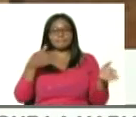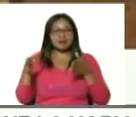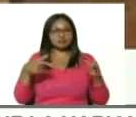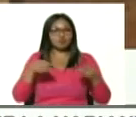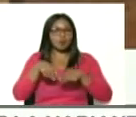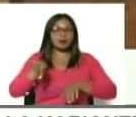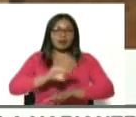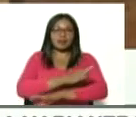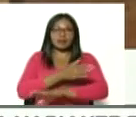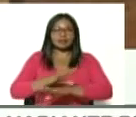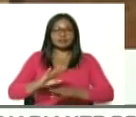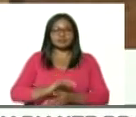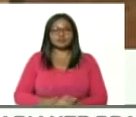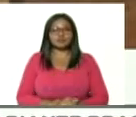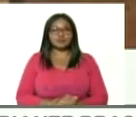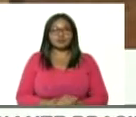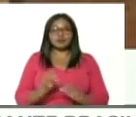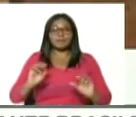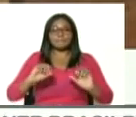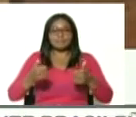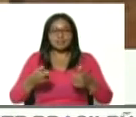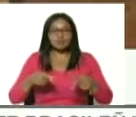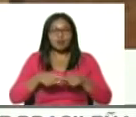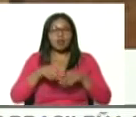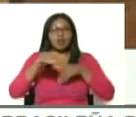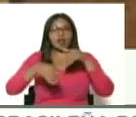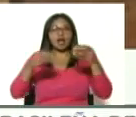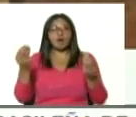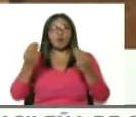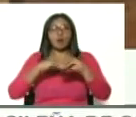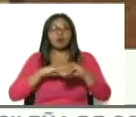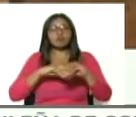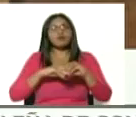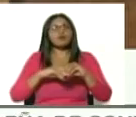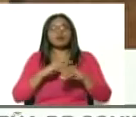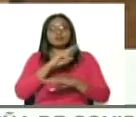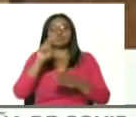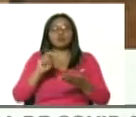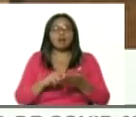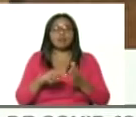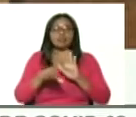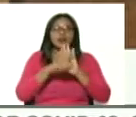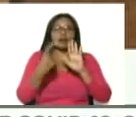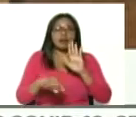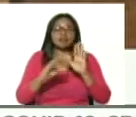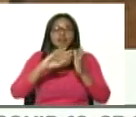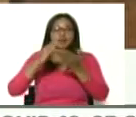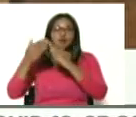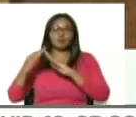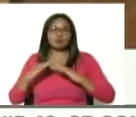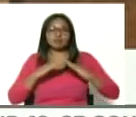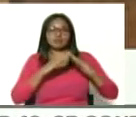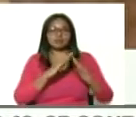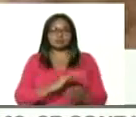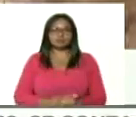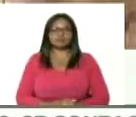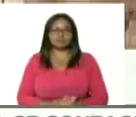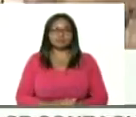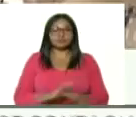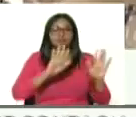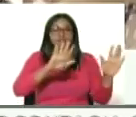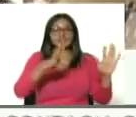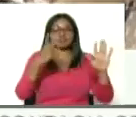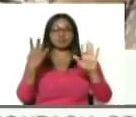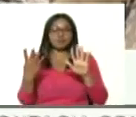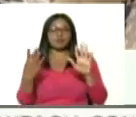marzo, arranca la consulta nacional de la ley orgánica de las comunas. El 19 de